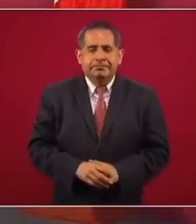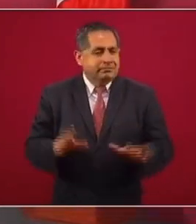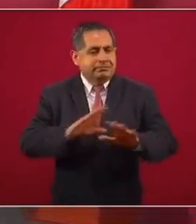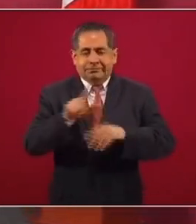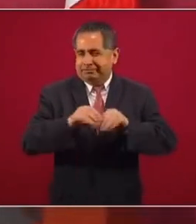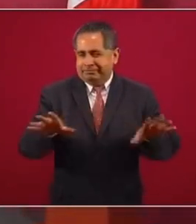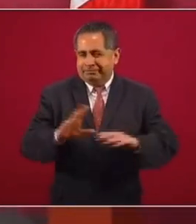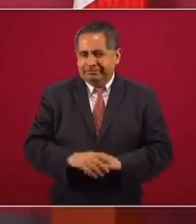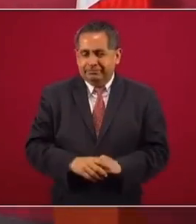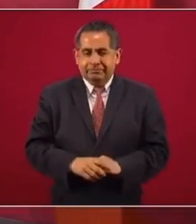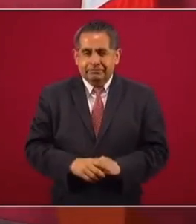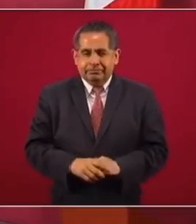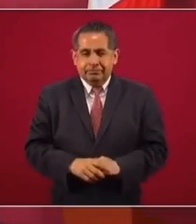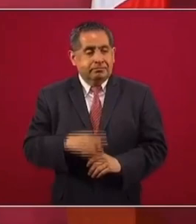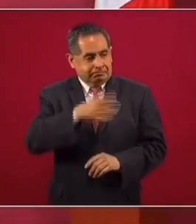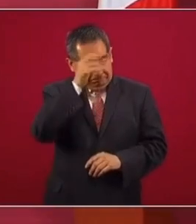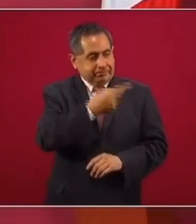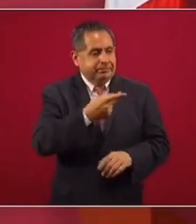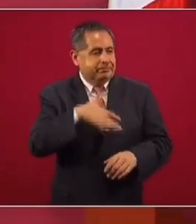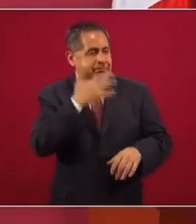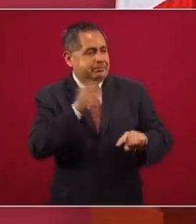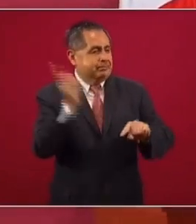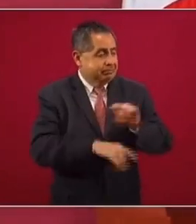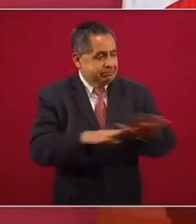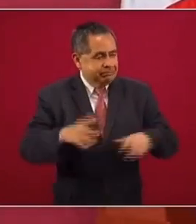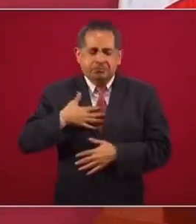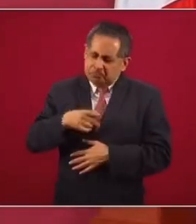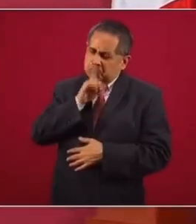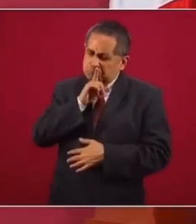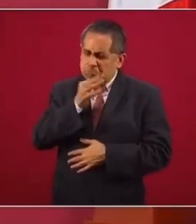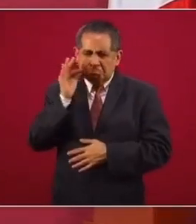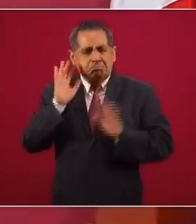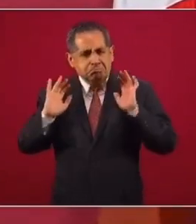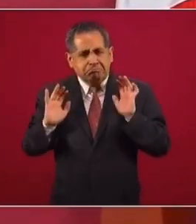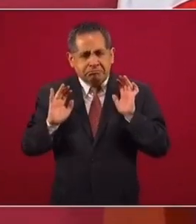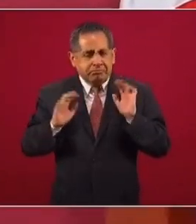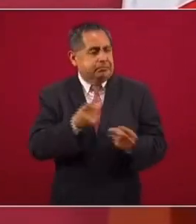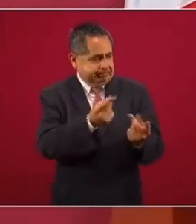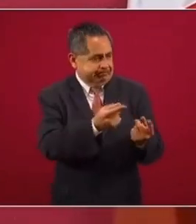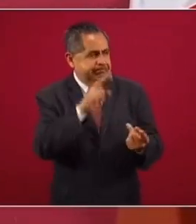ya voy a dejar de hablar. Entonces hagamos ese acuerdo. Entonces vamos a apurarnos